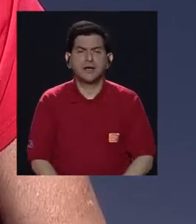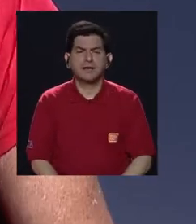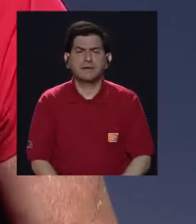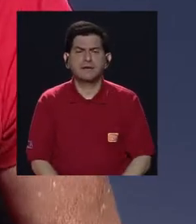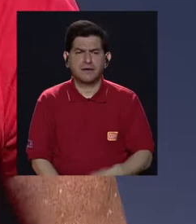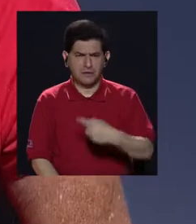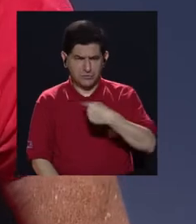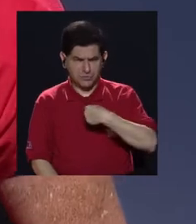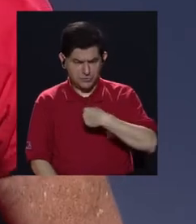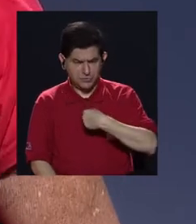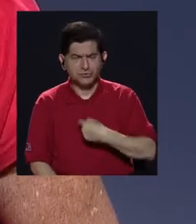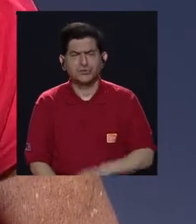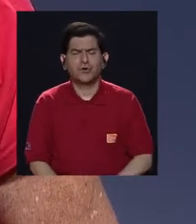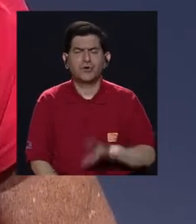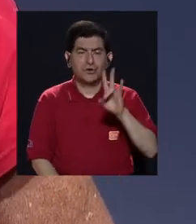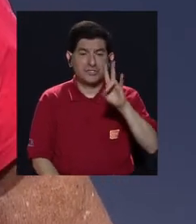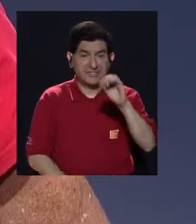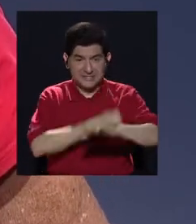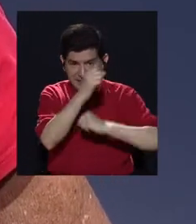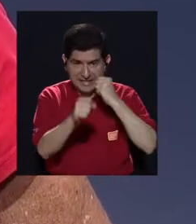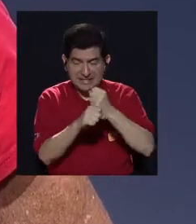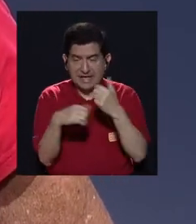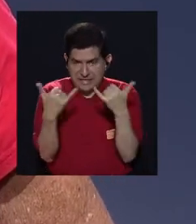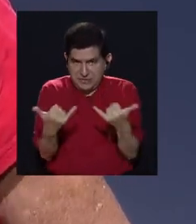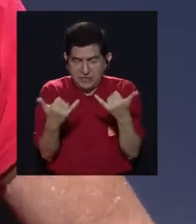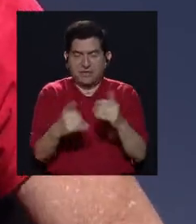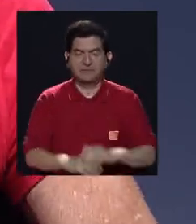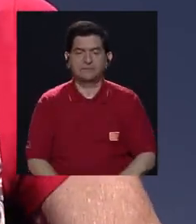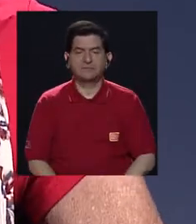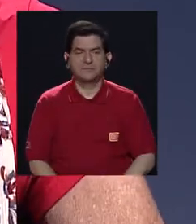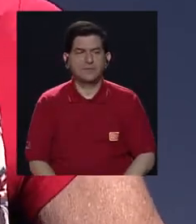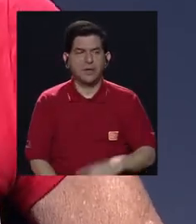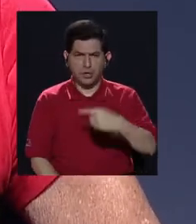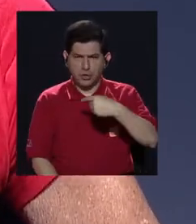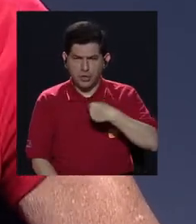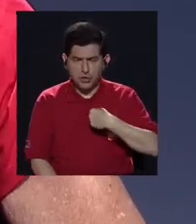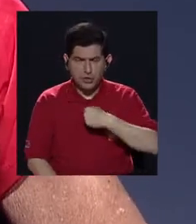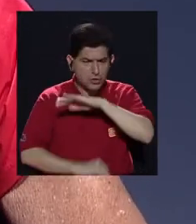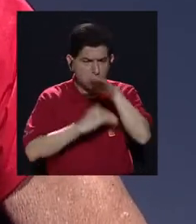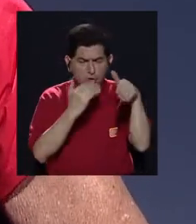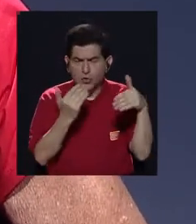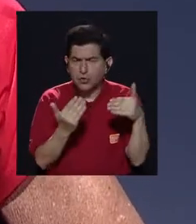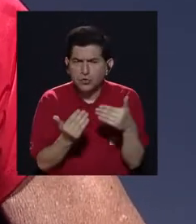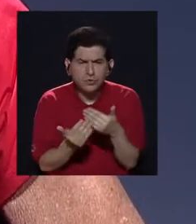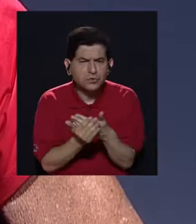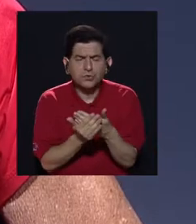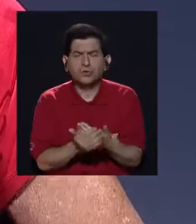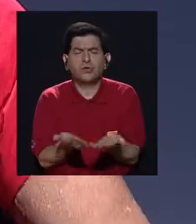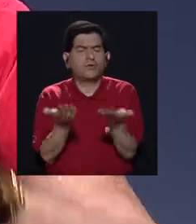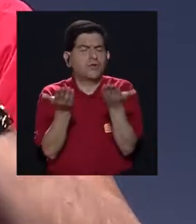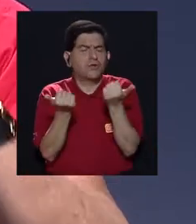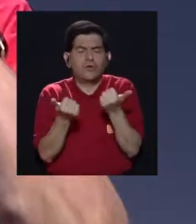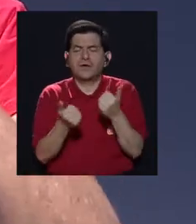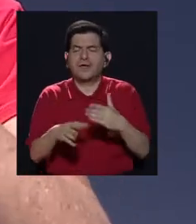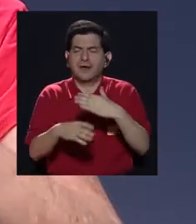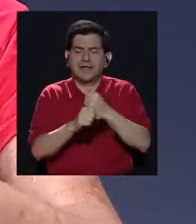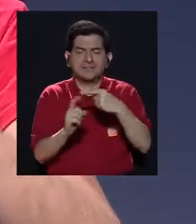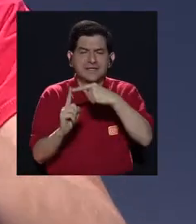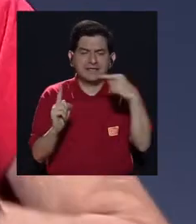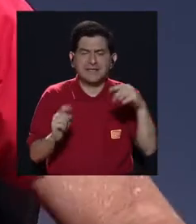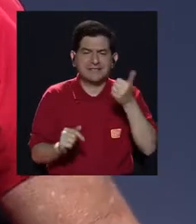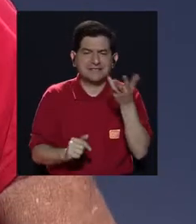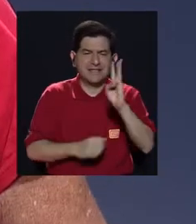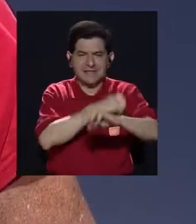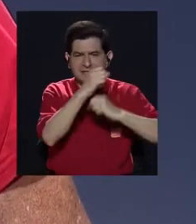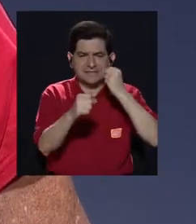yo tengo la módica suma de 70 años y he hecho todo lo que yo quería hacer desde